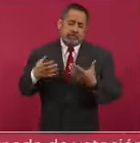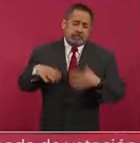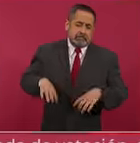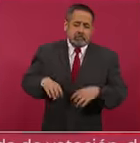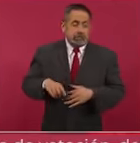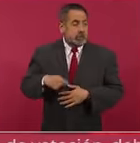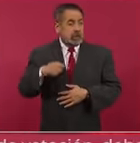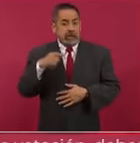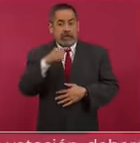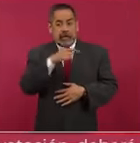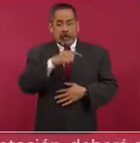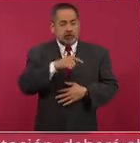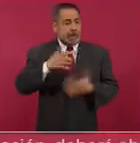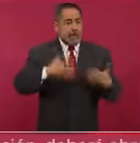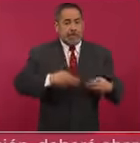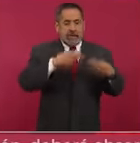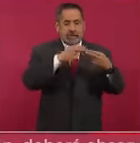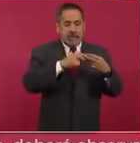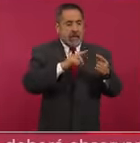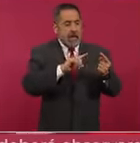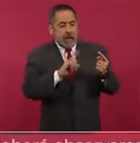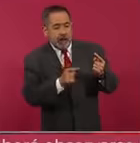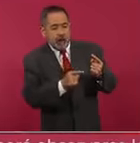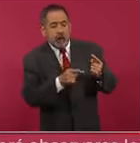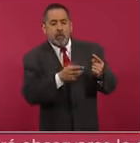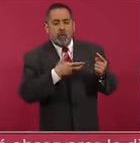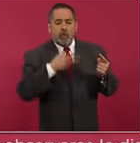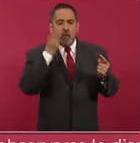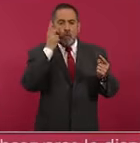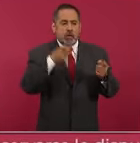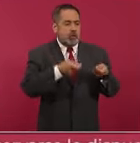tenían sus medios de comunicación, o tienen,